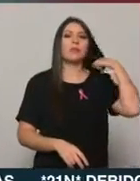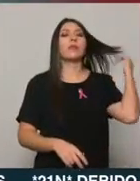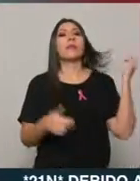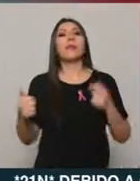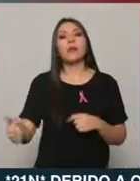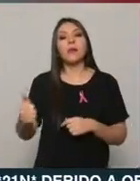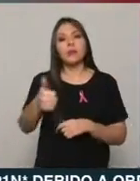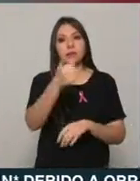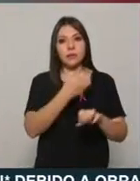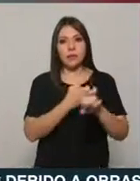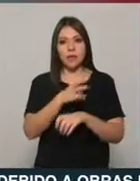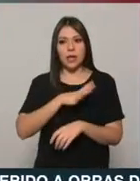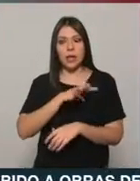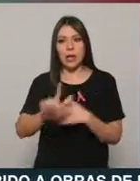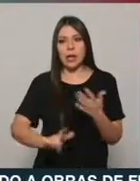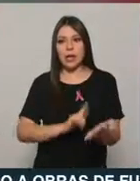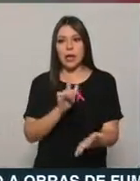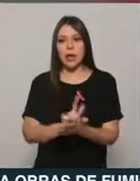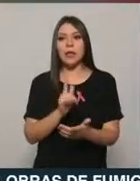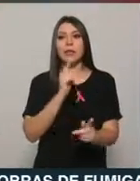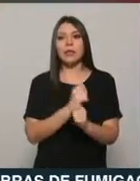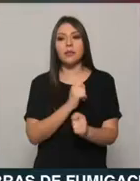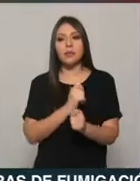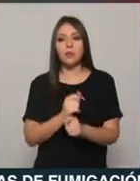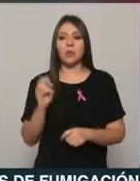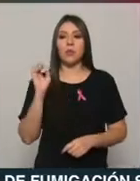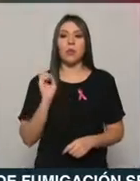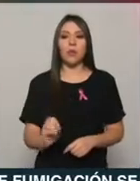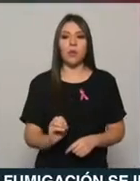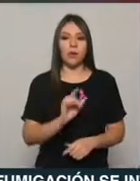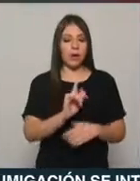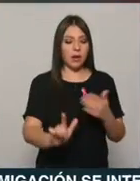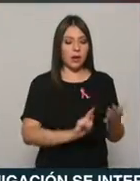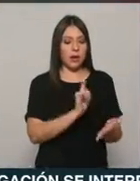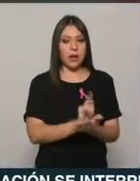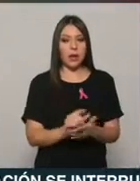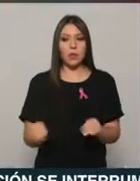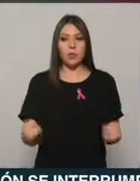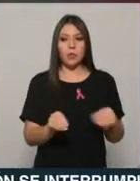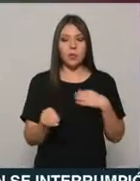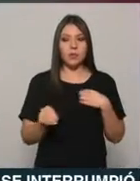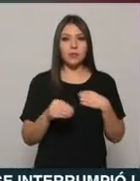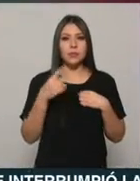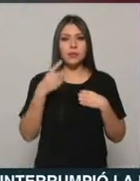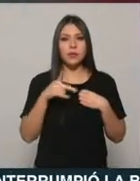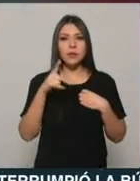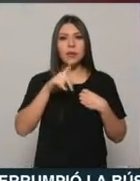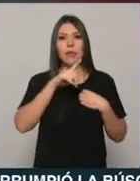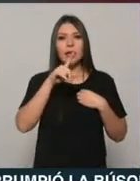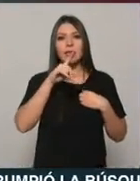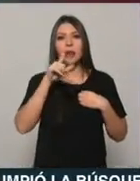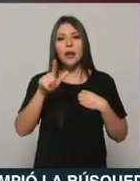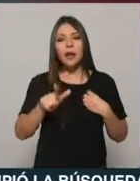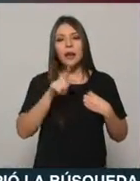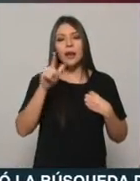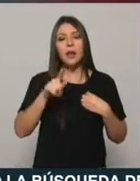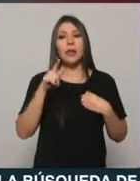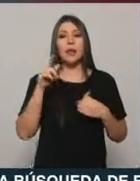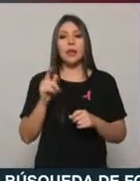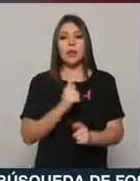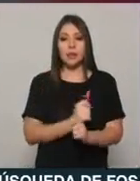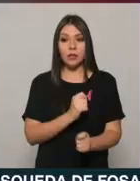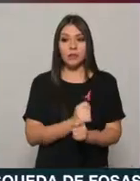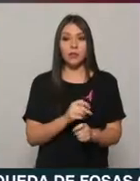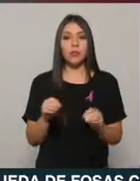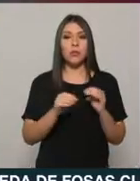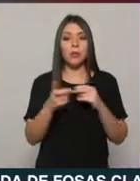de transporte o una ley de movilidad, y las leyes de transporte o de movilidad son leyes emanadas de